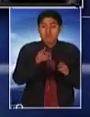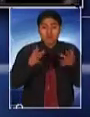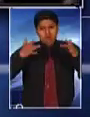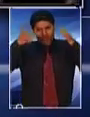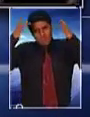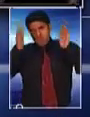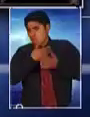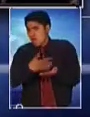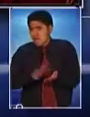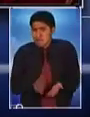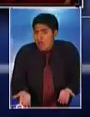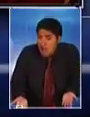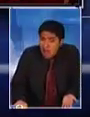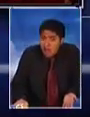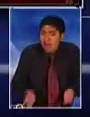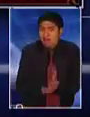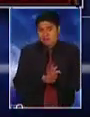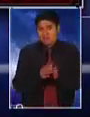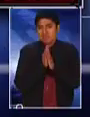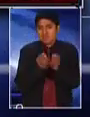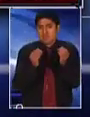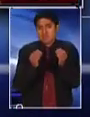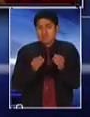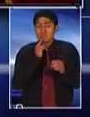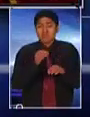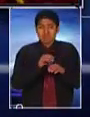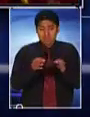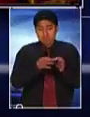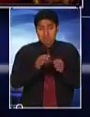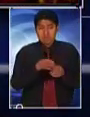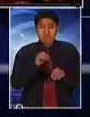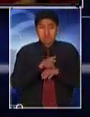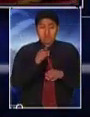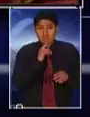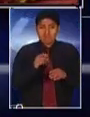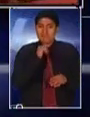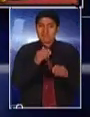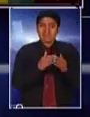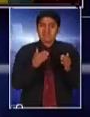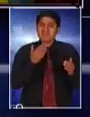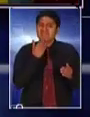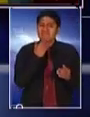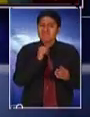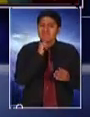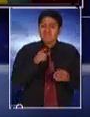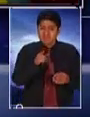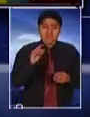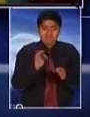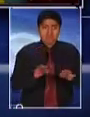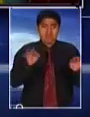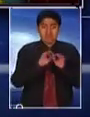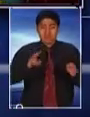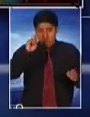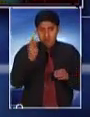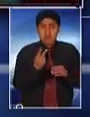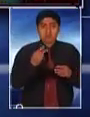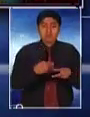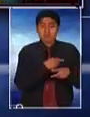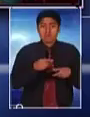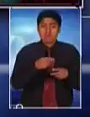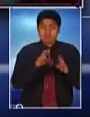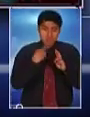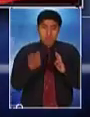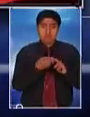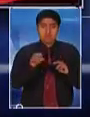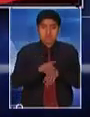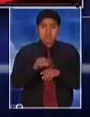brillaron por su ausencia, para ser más exactos, los consejeros de la provincia de la Convención. ¿Quiénes han faltado a esta importante, la segunda reunión?